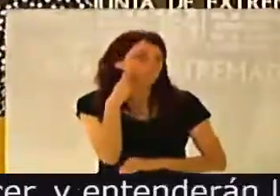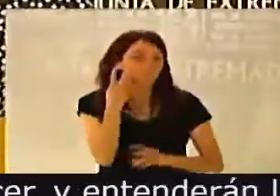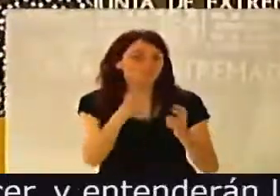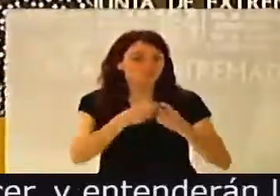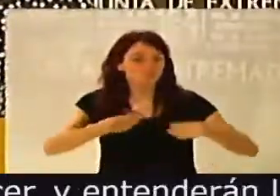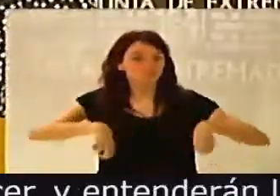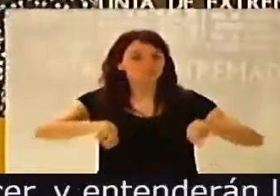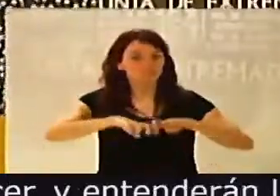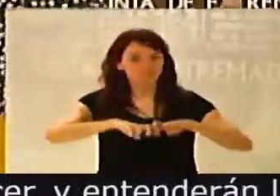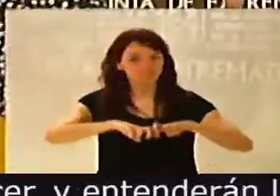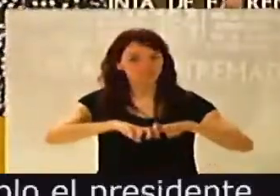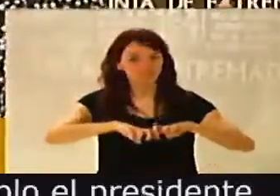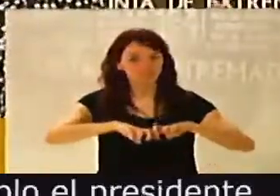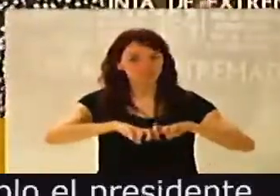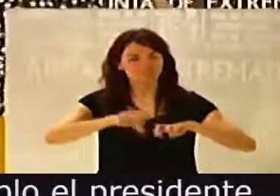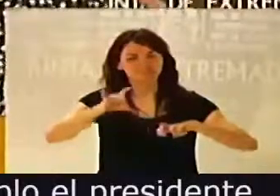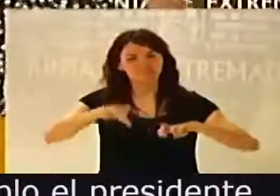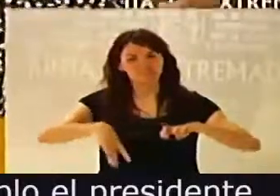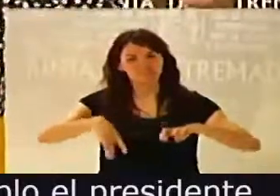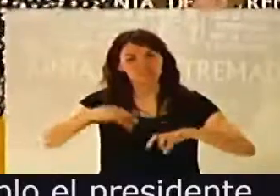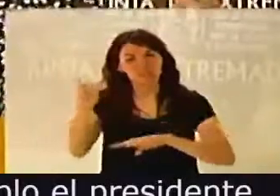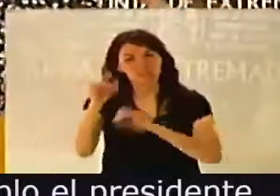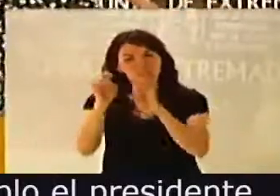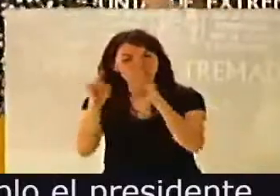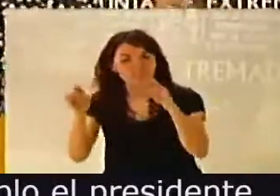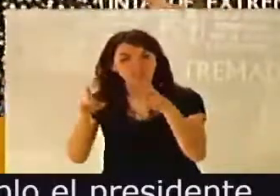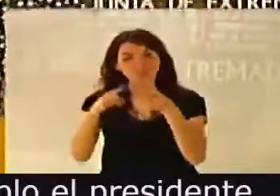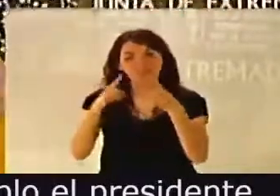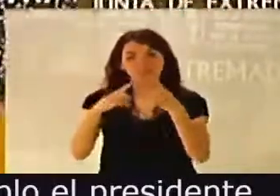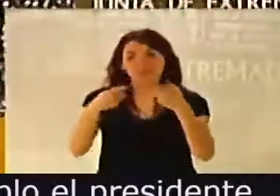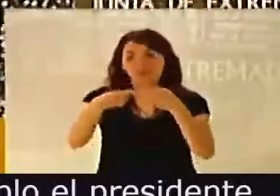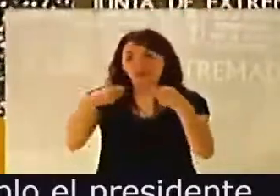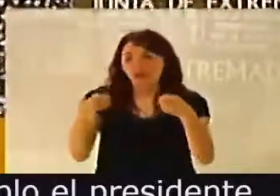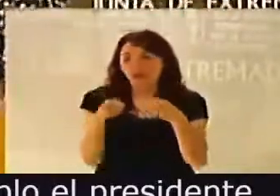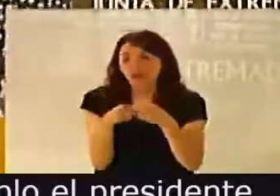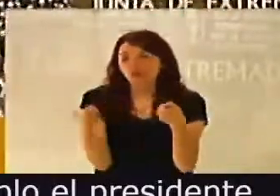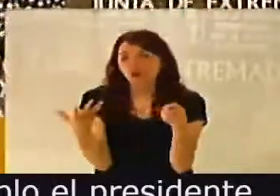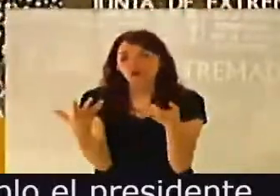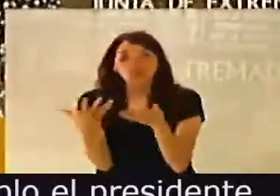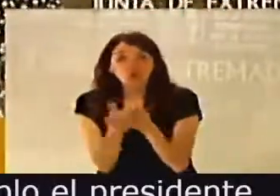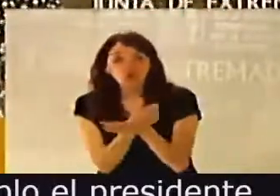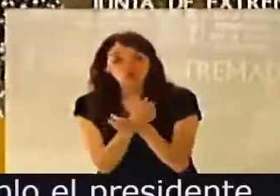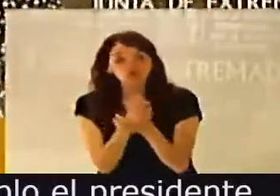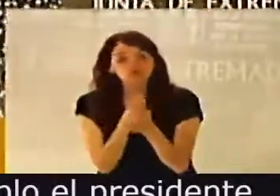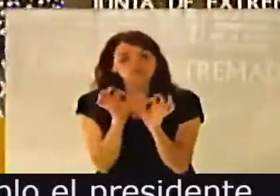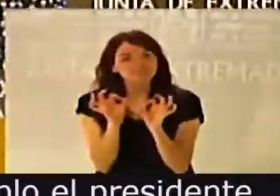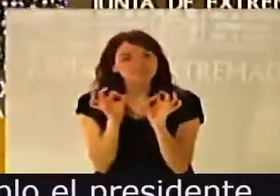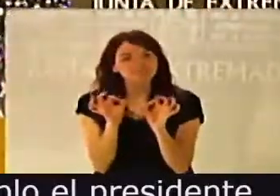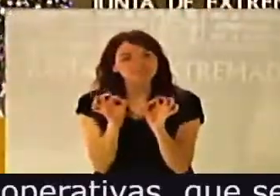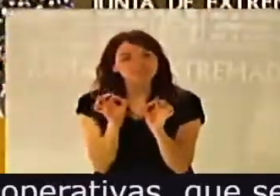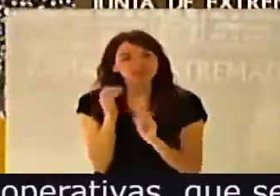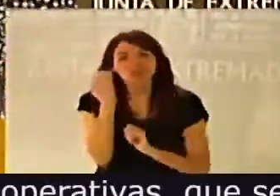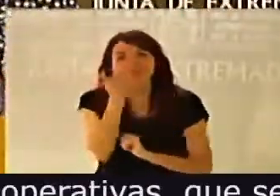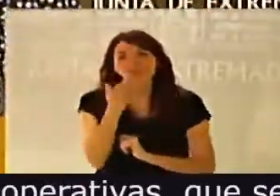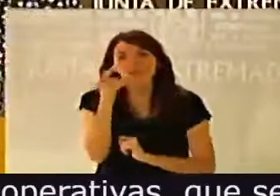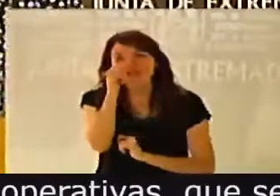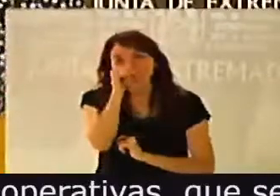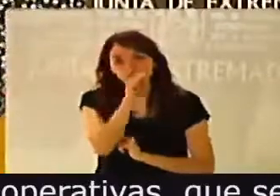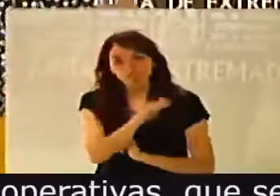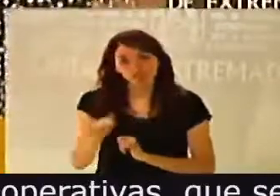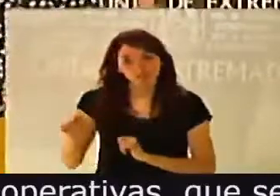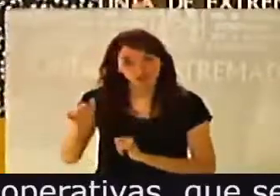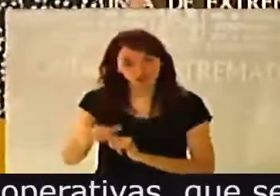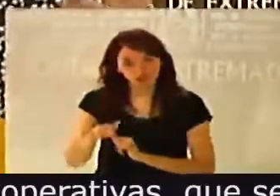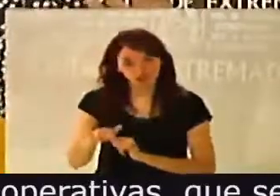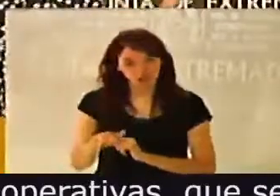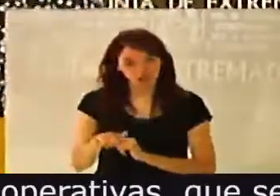los empresarios, cooperativas que se dedican a los centros infantiles en nuestra comunidad autónoma,